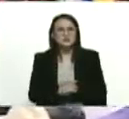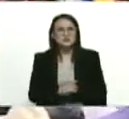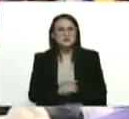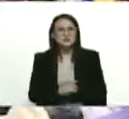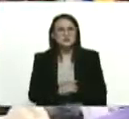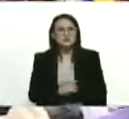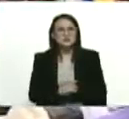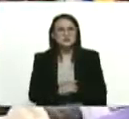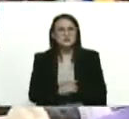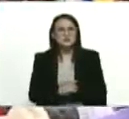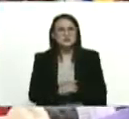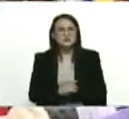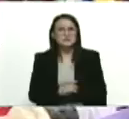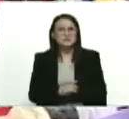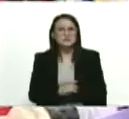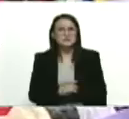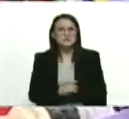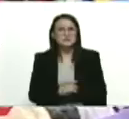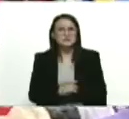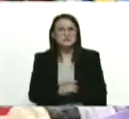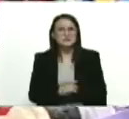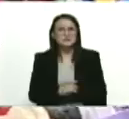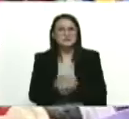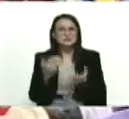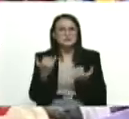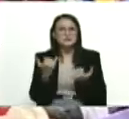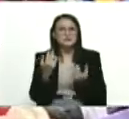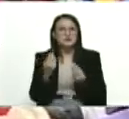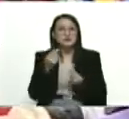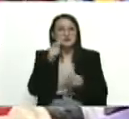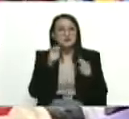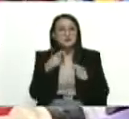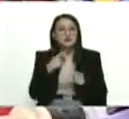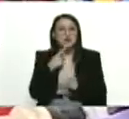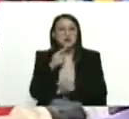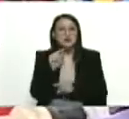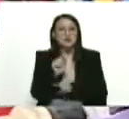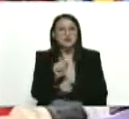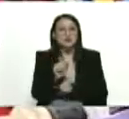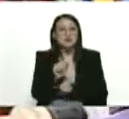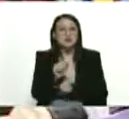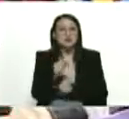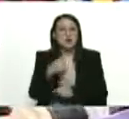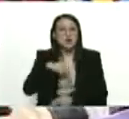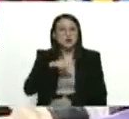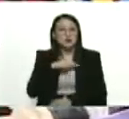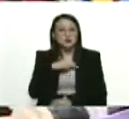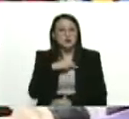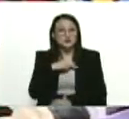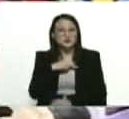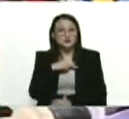Vamos mañana, vamos. Y bebe tanta gente, y llovió, y nosotros marchamos en la lluvia.